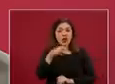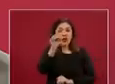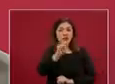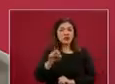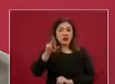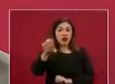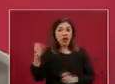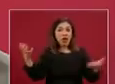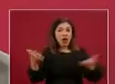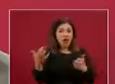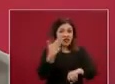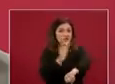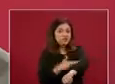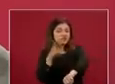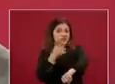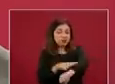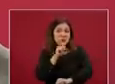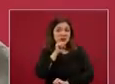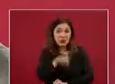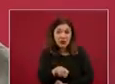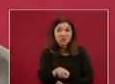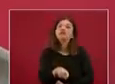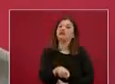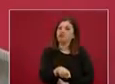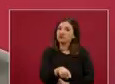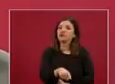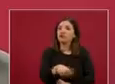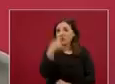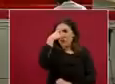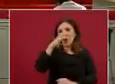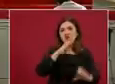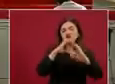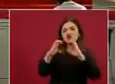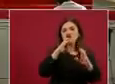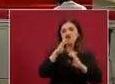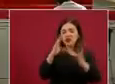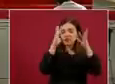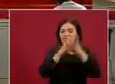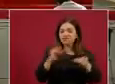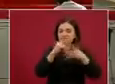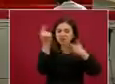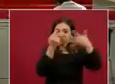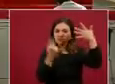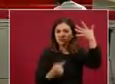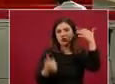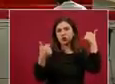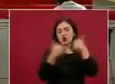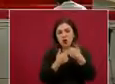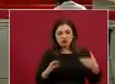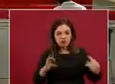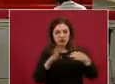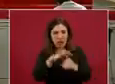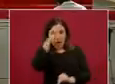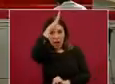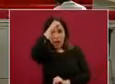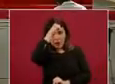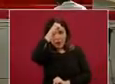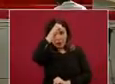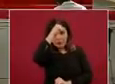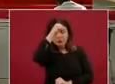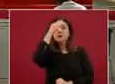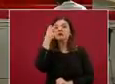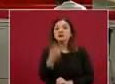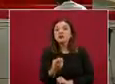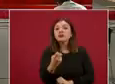Relaciones Exteriores y el Servicio Exterior Mexicano que comunicaron esto a las partes correspondientes